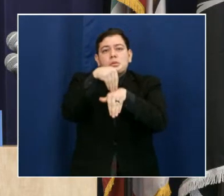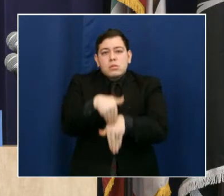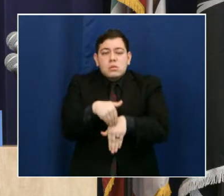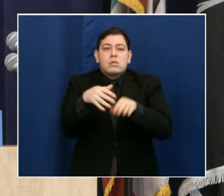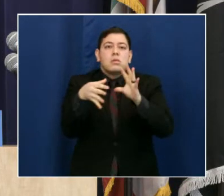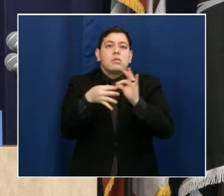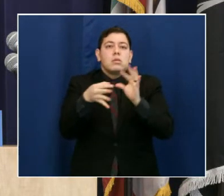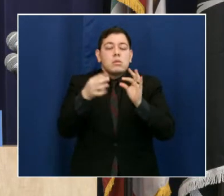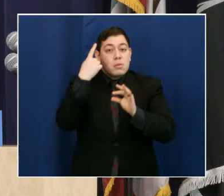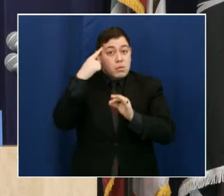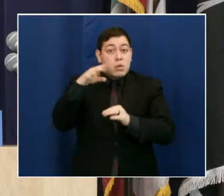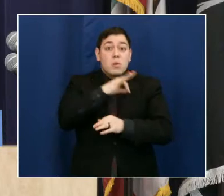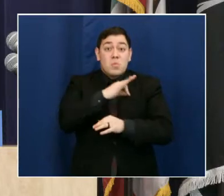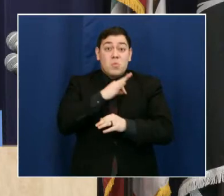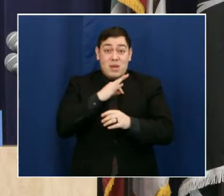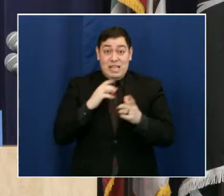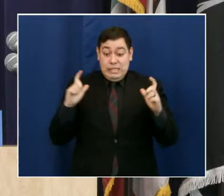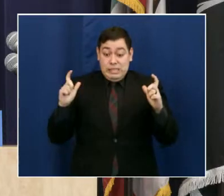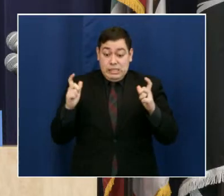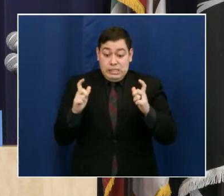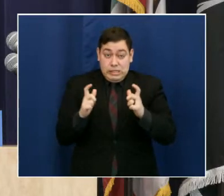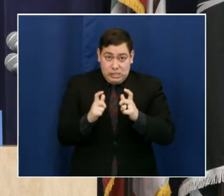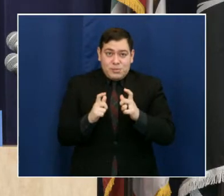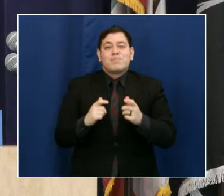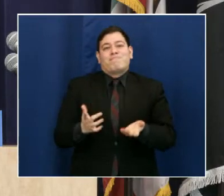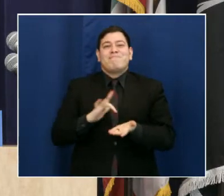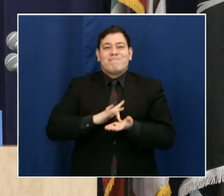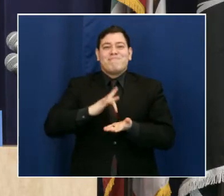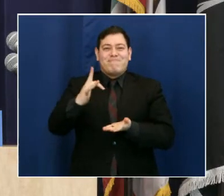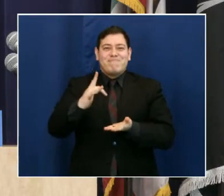seguir mejorando y ayudando a nuestras comunidades. Gracias.